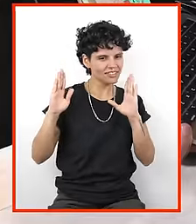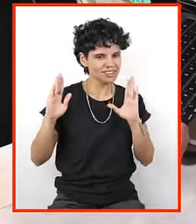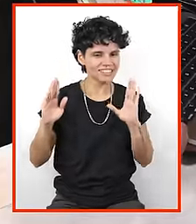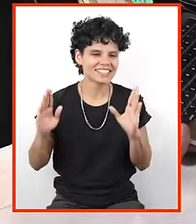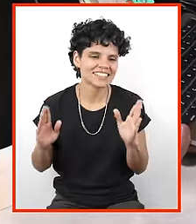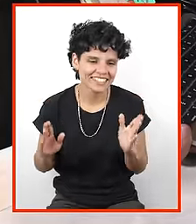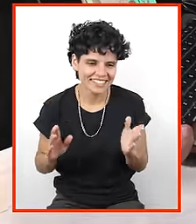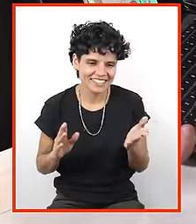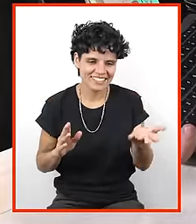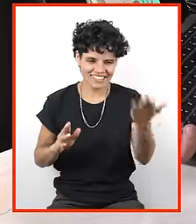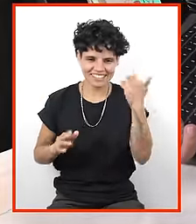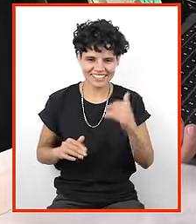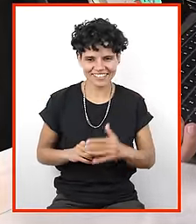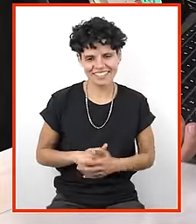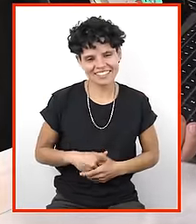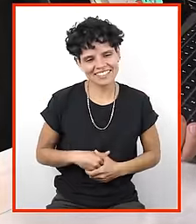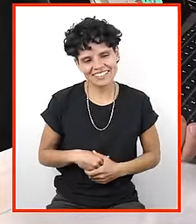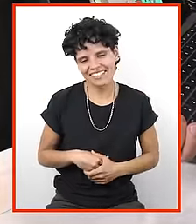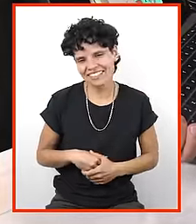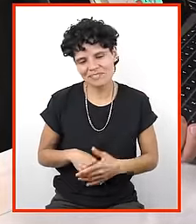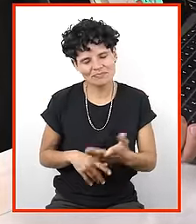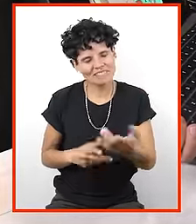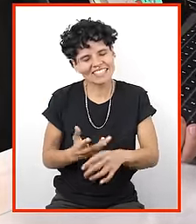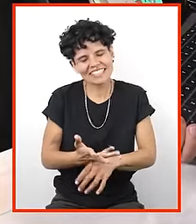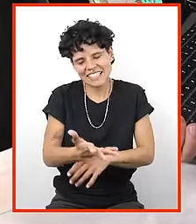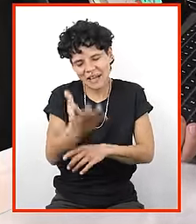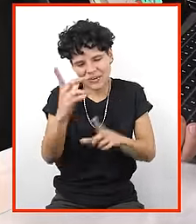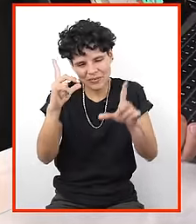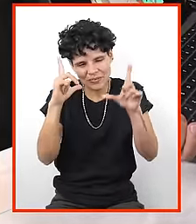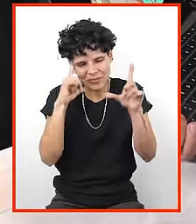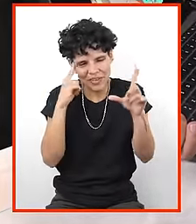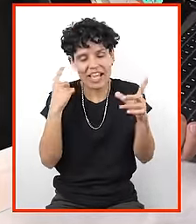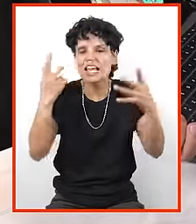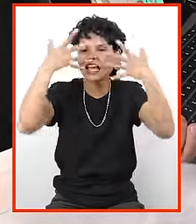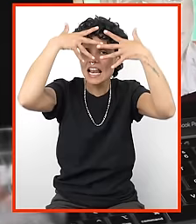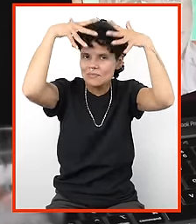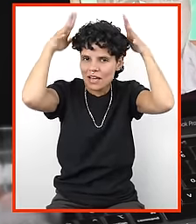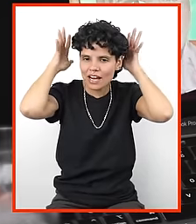que mira, mira esa weá, weón. El pelo que...